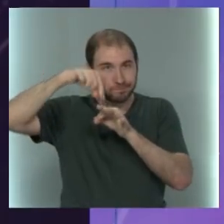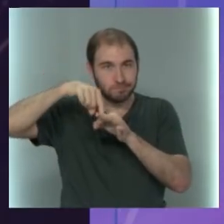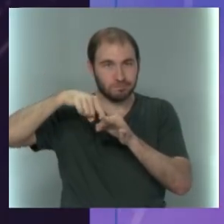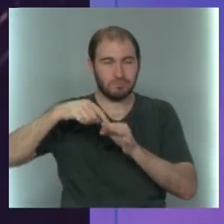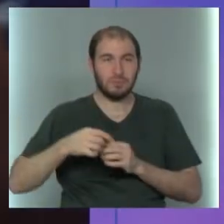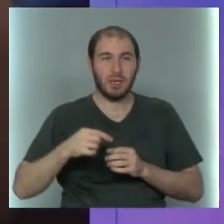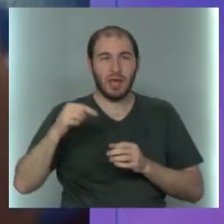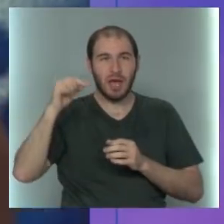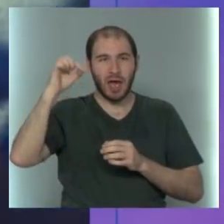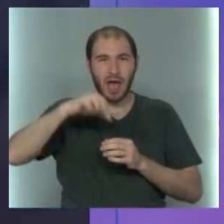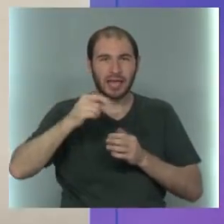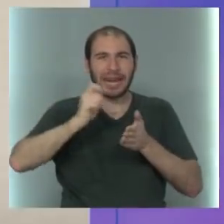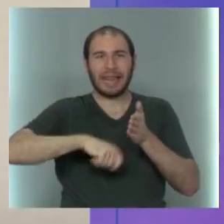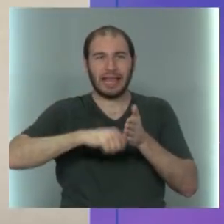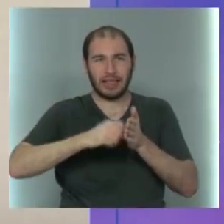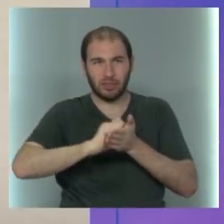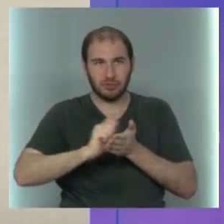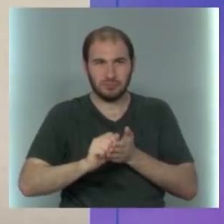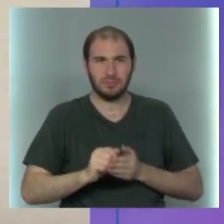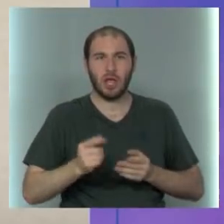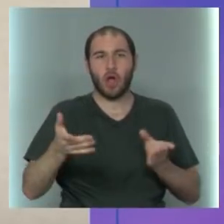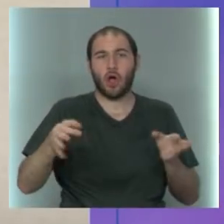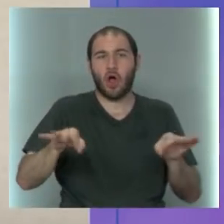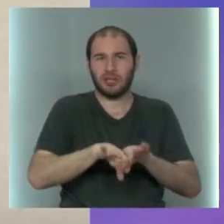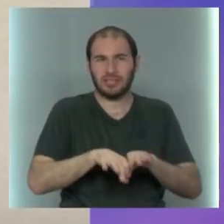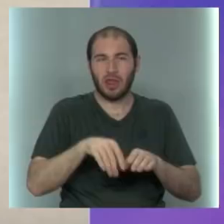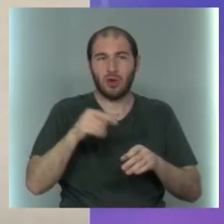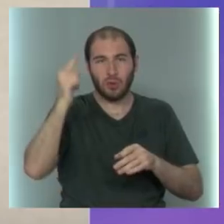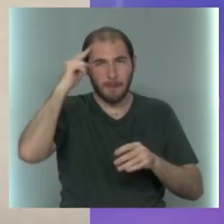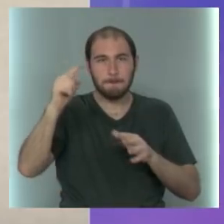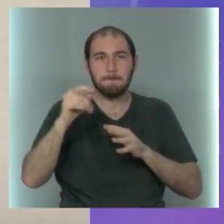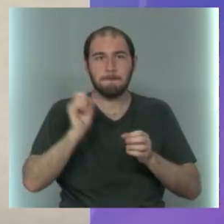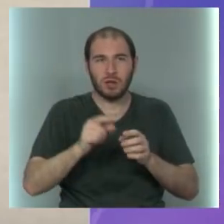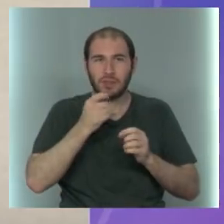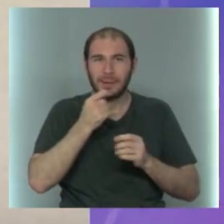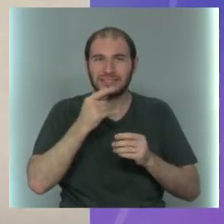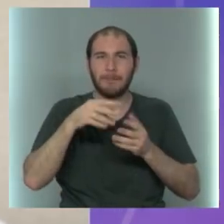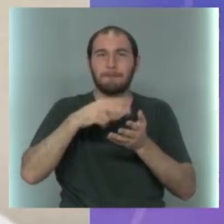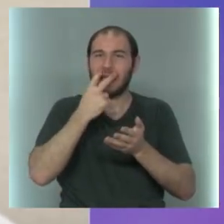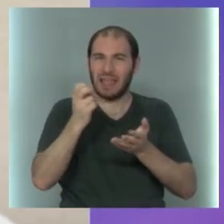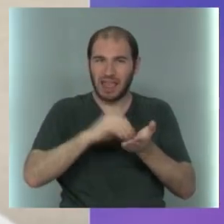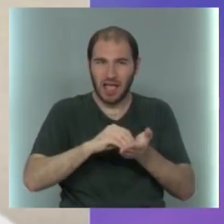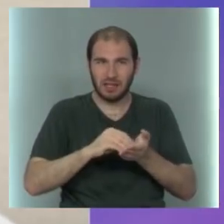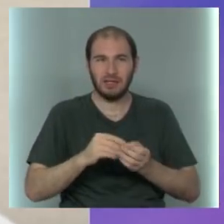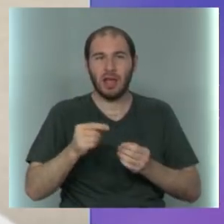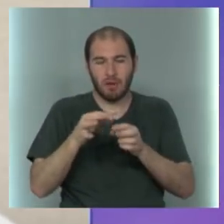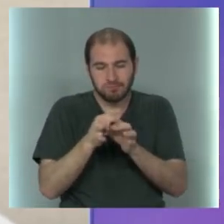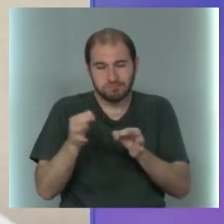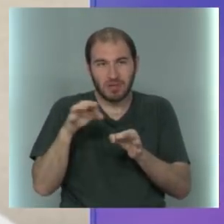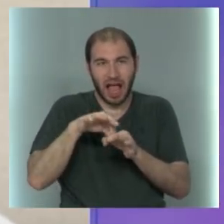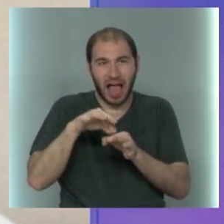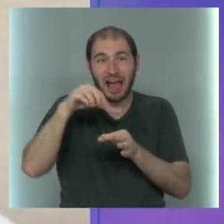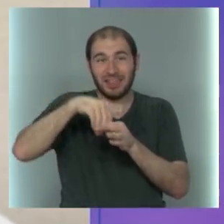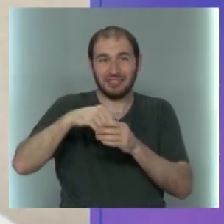el electrodo de registro. Va conectado a un generador de pulso o una pequeña batería, ¿sí?, con un pequeño aparato que se